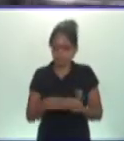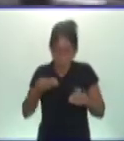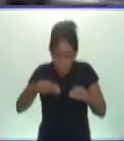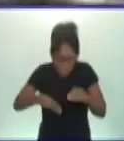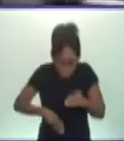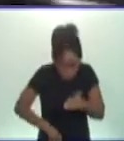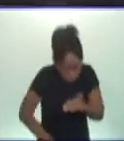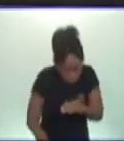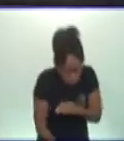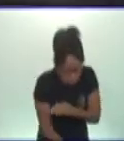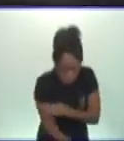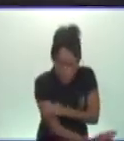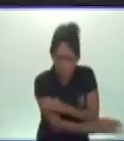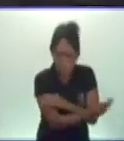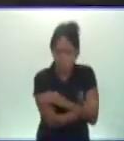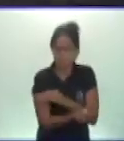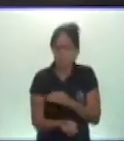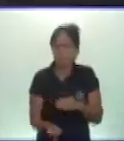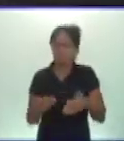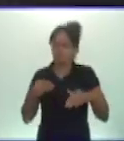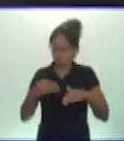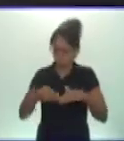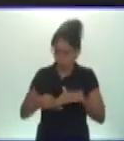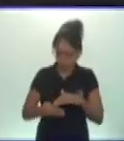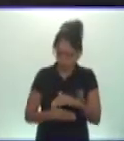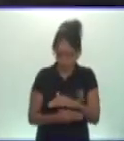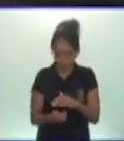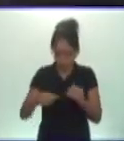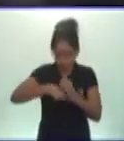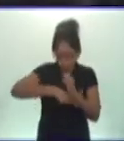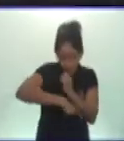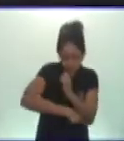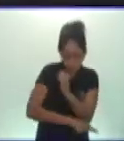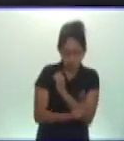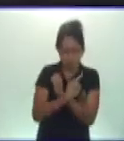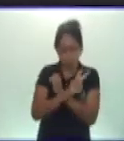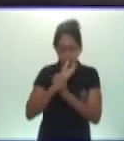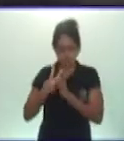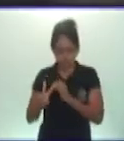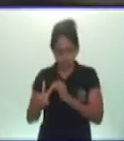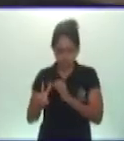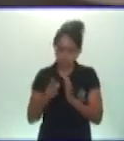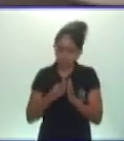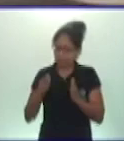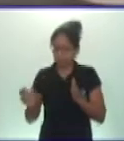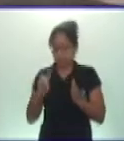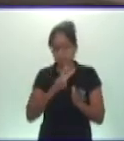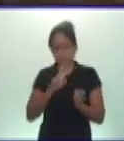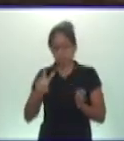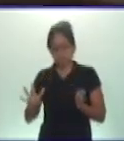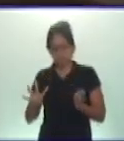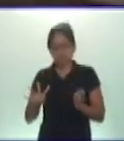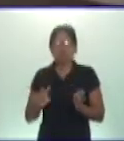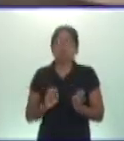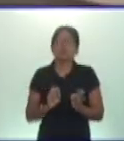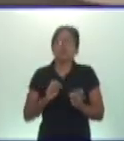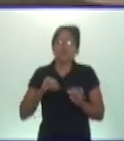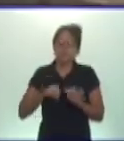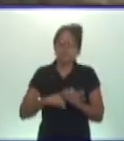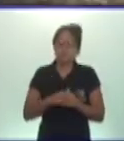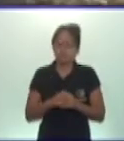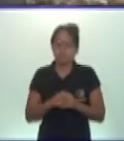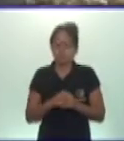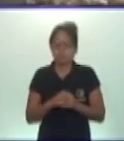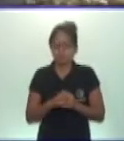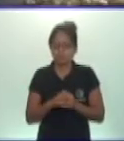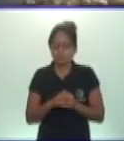túnel corre bajo esta bahía a una profundidad de entre 12 y 14 metros. Tiene una longitud de 733 metros,